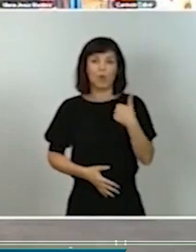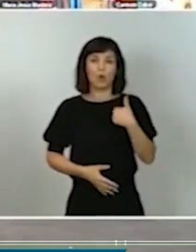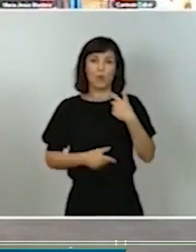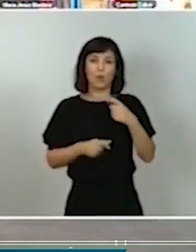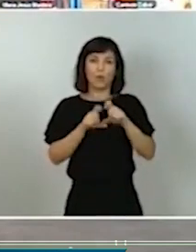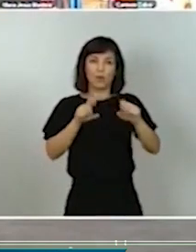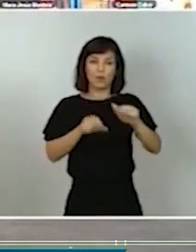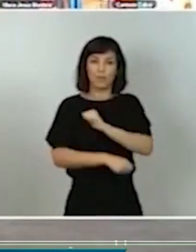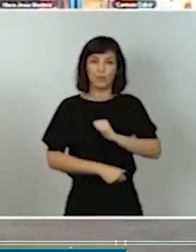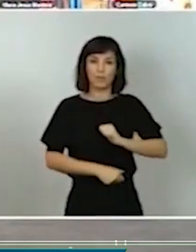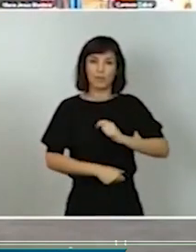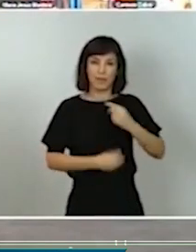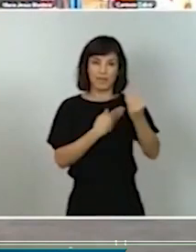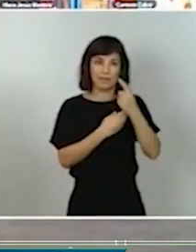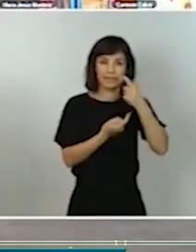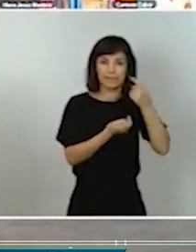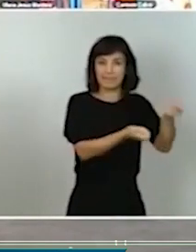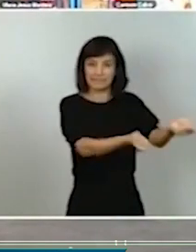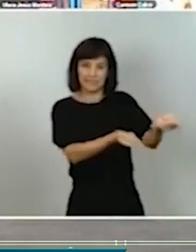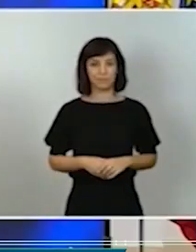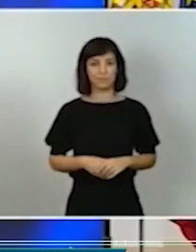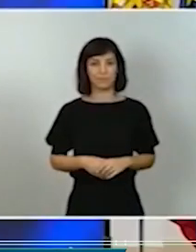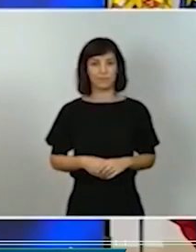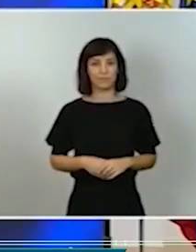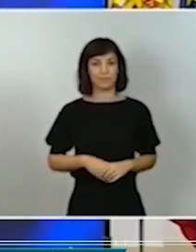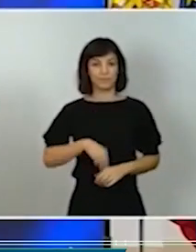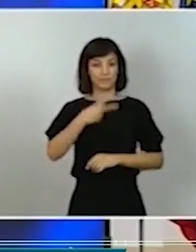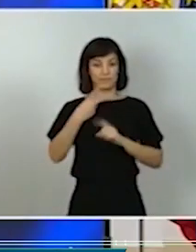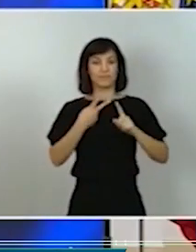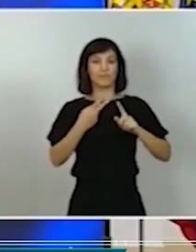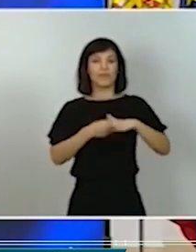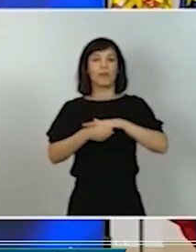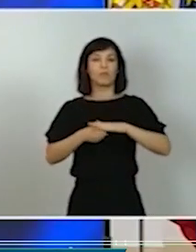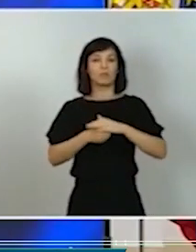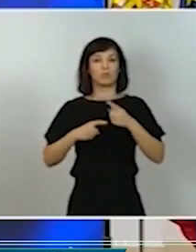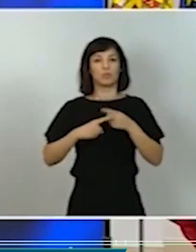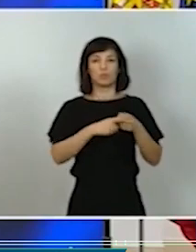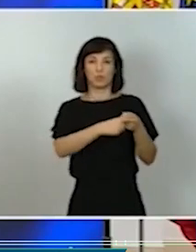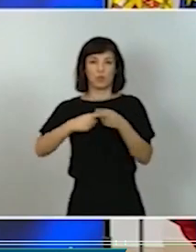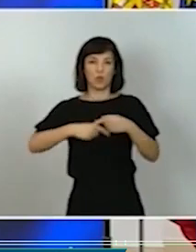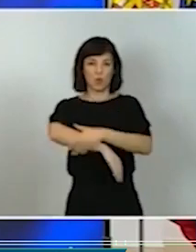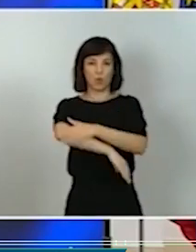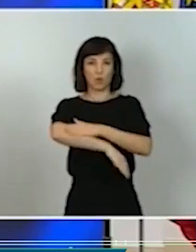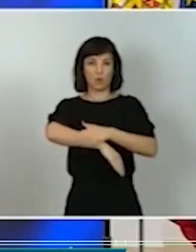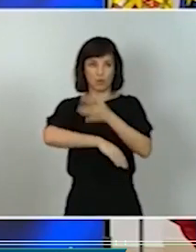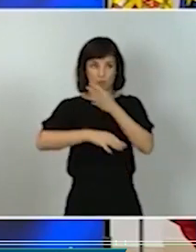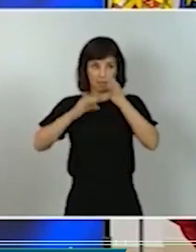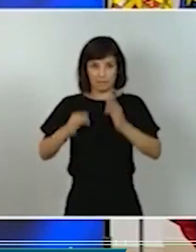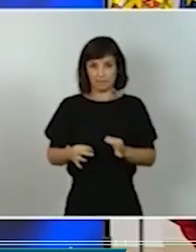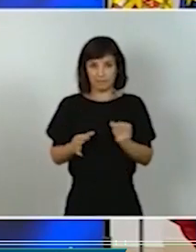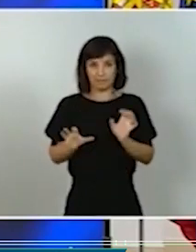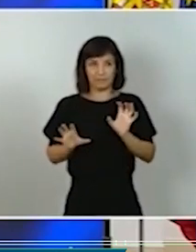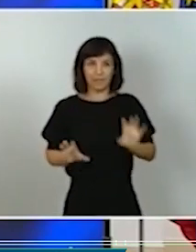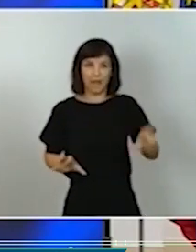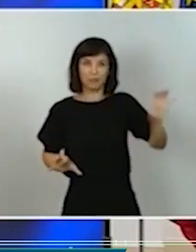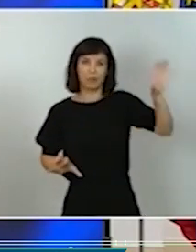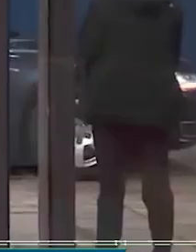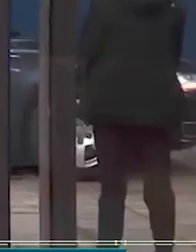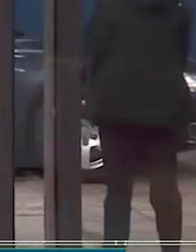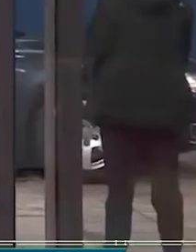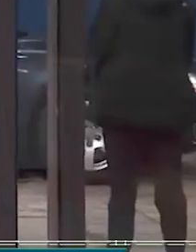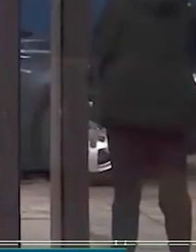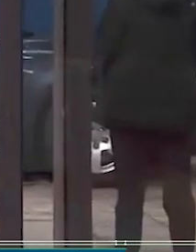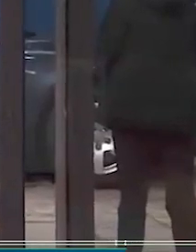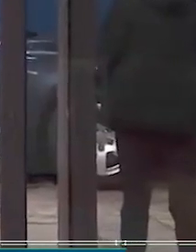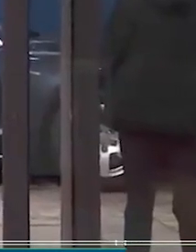desdijo de lo que Sánchez había afirmado en la Puerta del Sol. ¿Por qué? Pues por una motivación política. Ya sea porque Salvador Illa